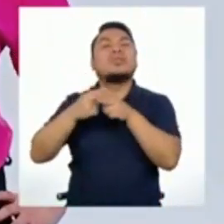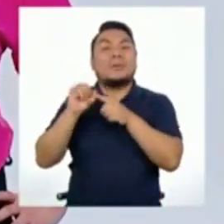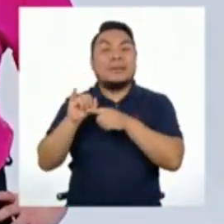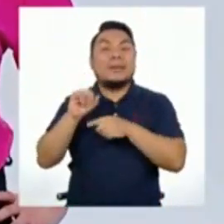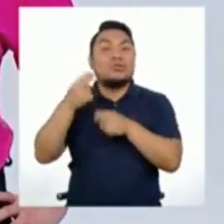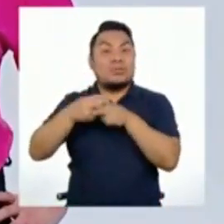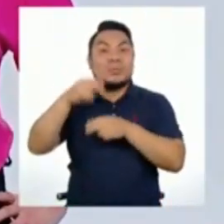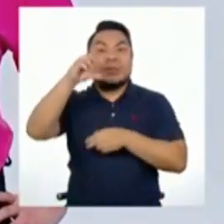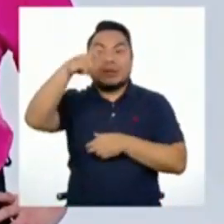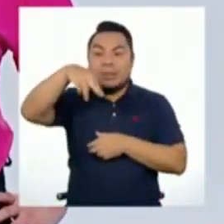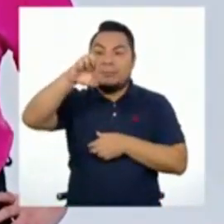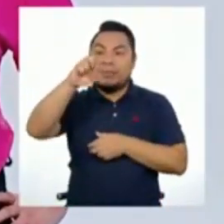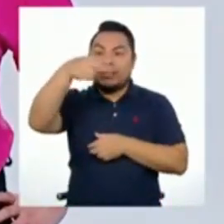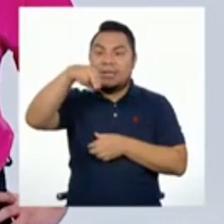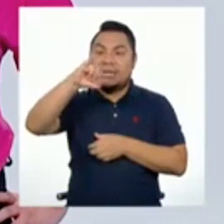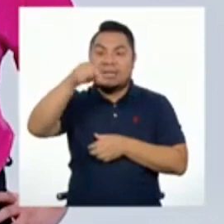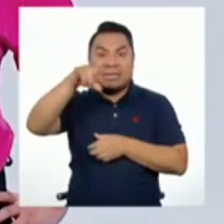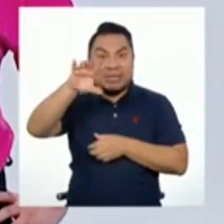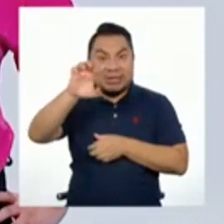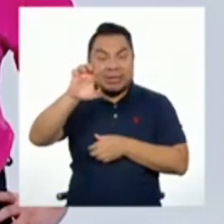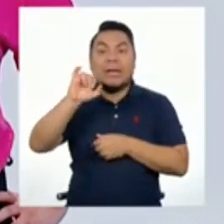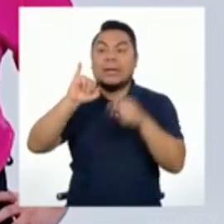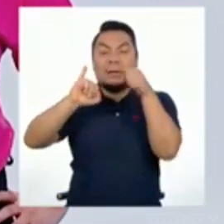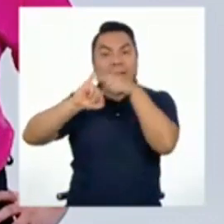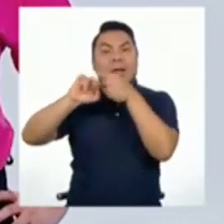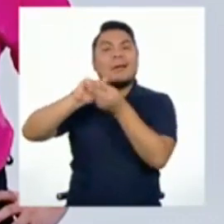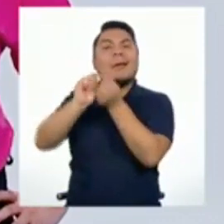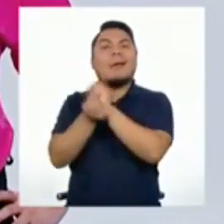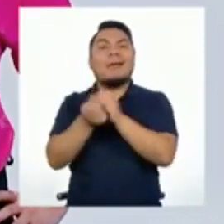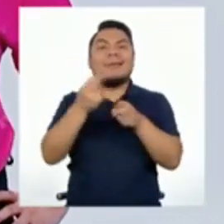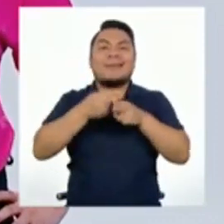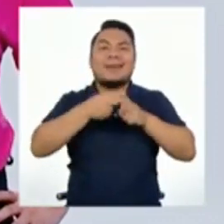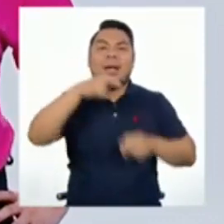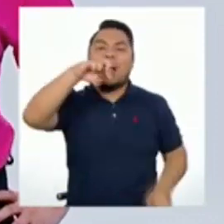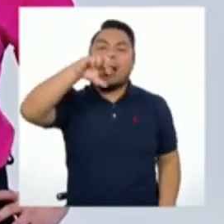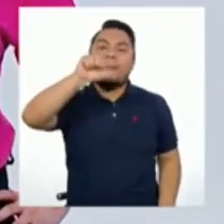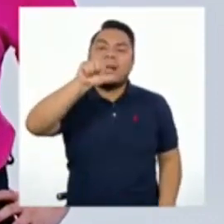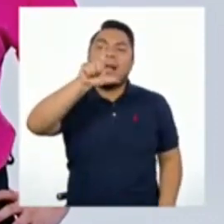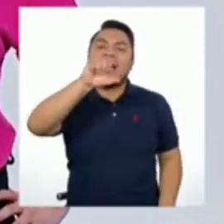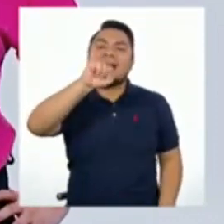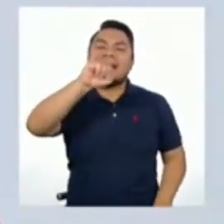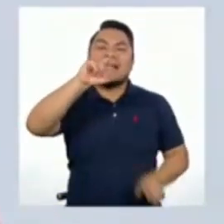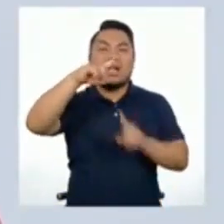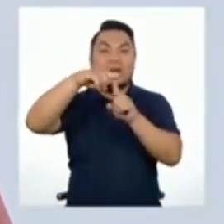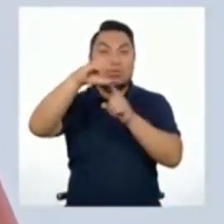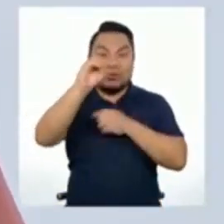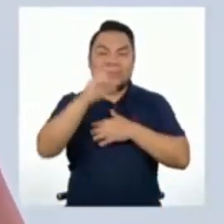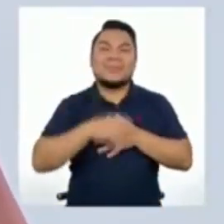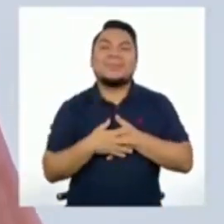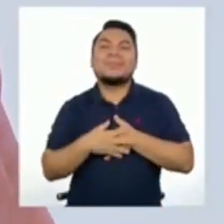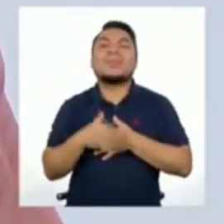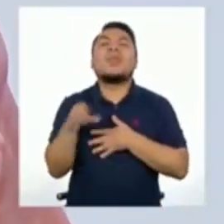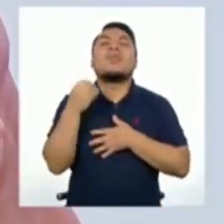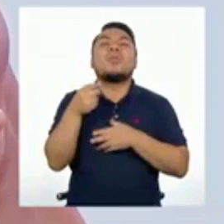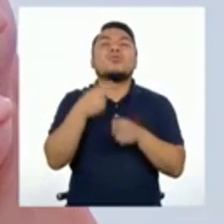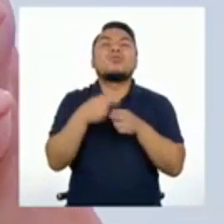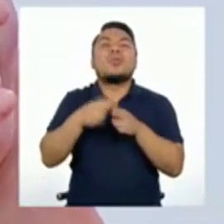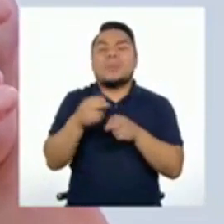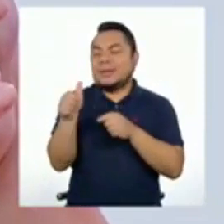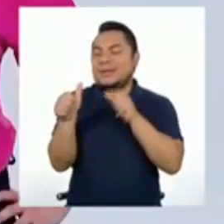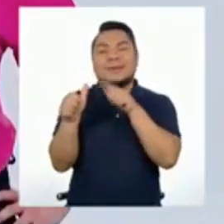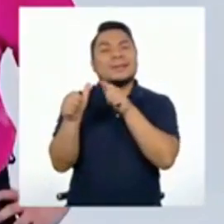el meñique. A este dedo le vamos a decir palito. ¿Y cómo se llama este